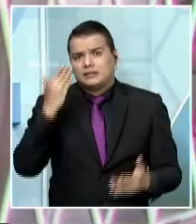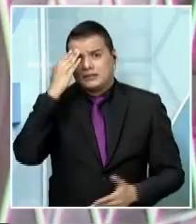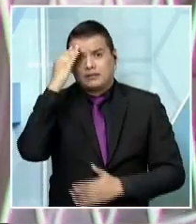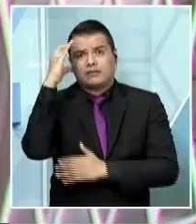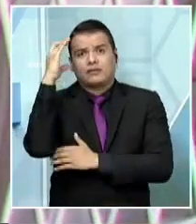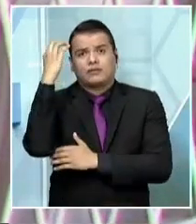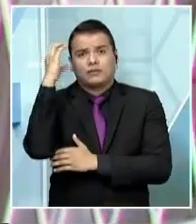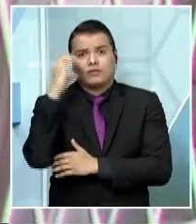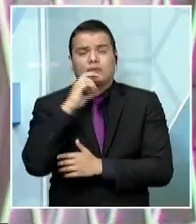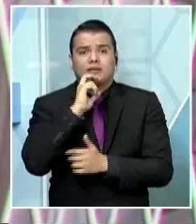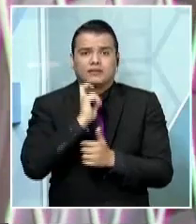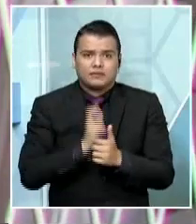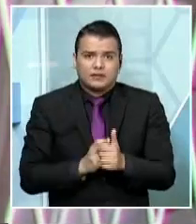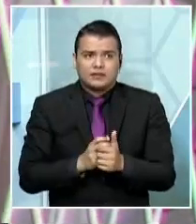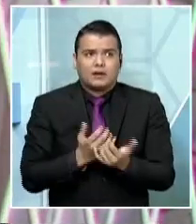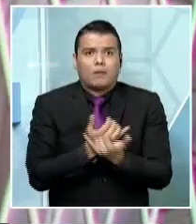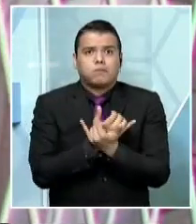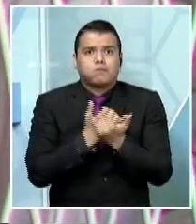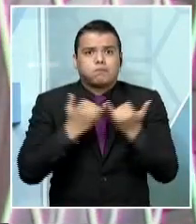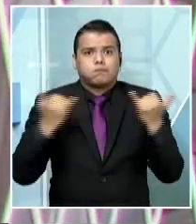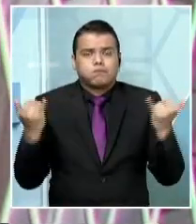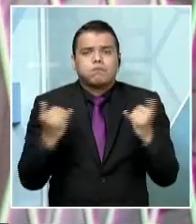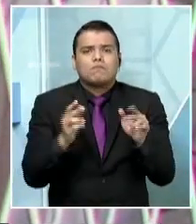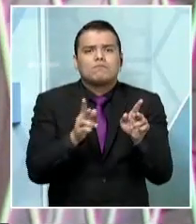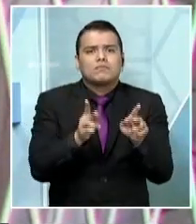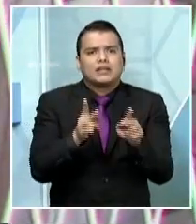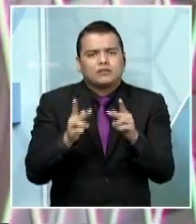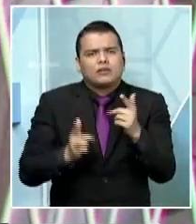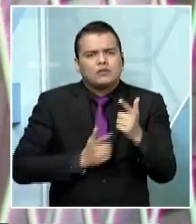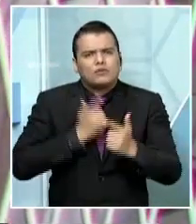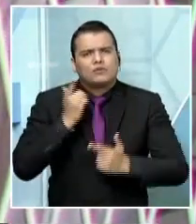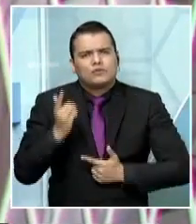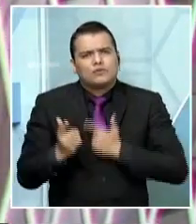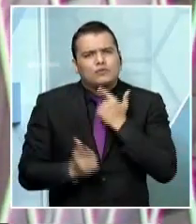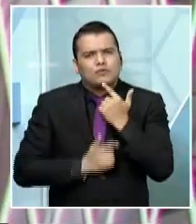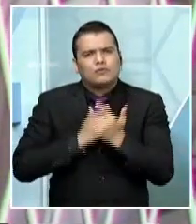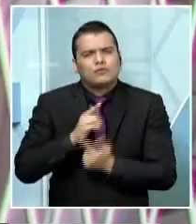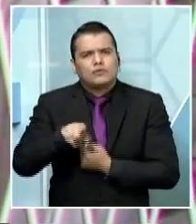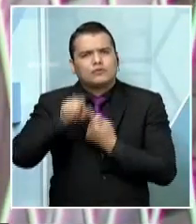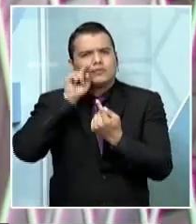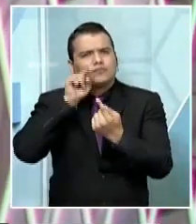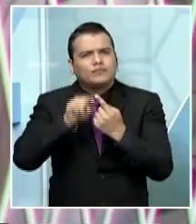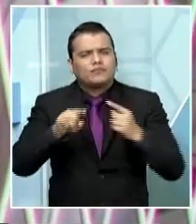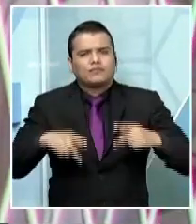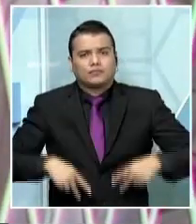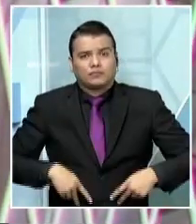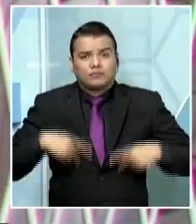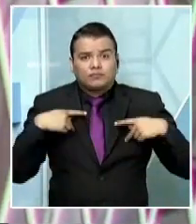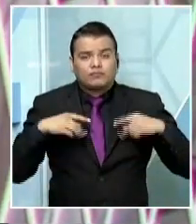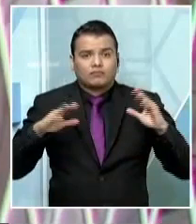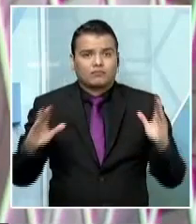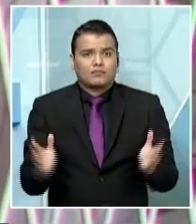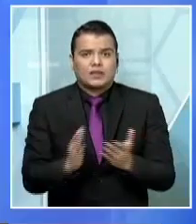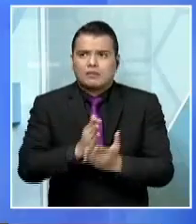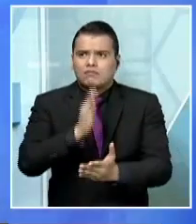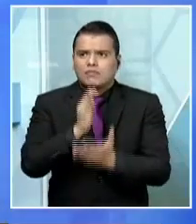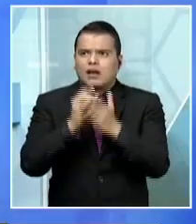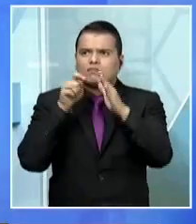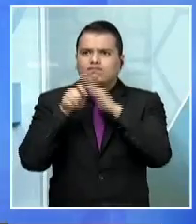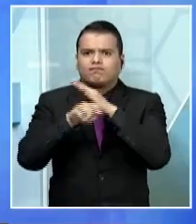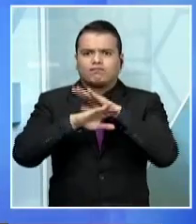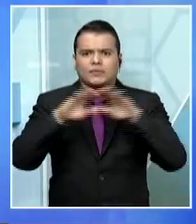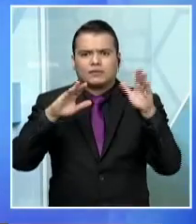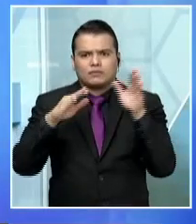mucha delincuencia, mucha gente que lucha para salir adelante y acaban con la vida de un momento a otro.